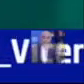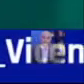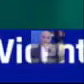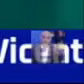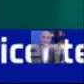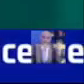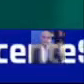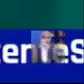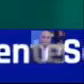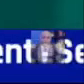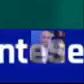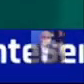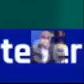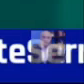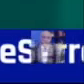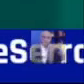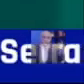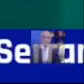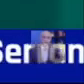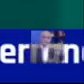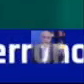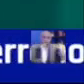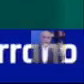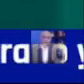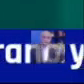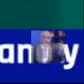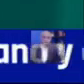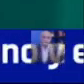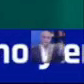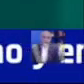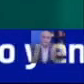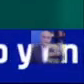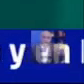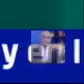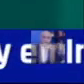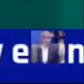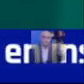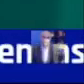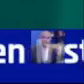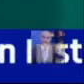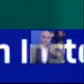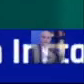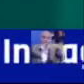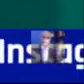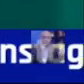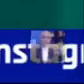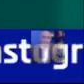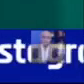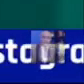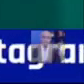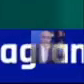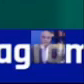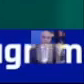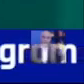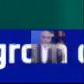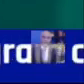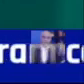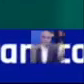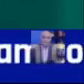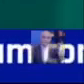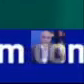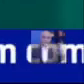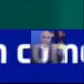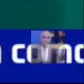principal, es la principal bofetada con guante blanco a todas esas voces del viejo régimen